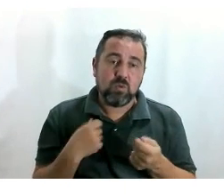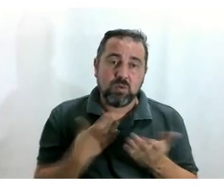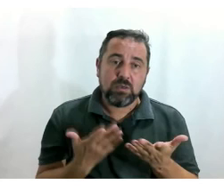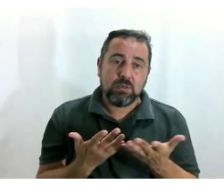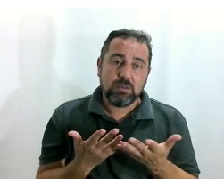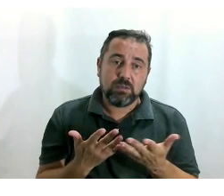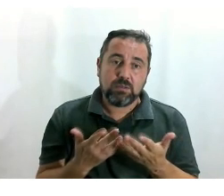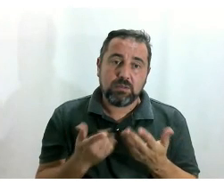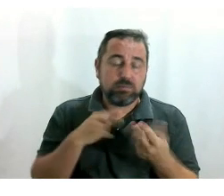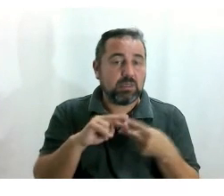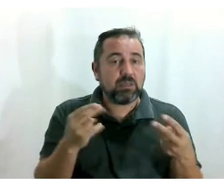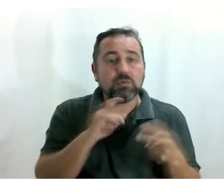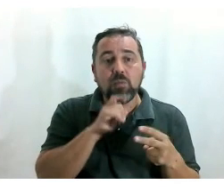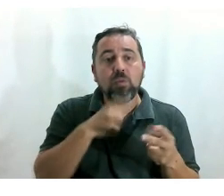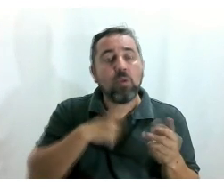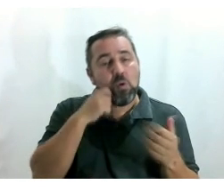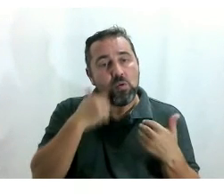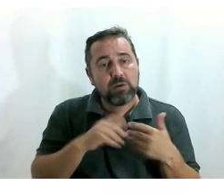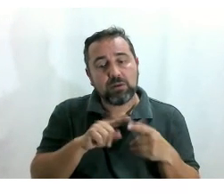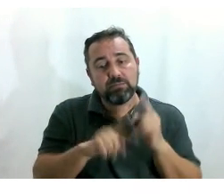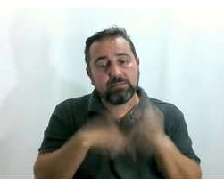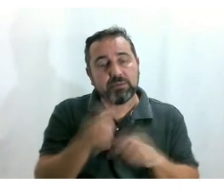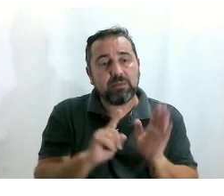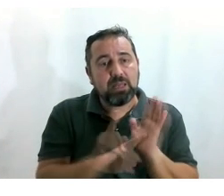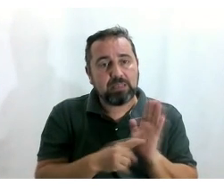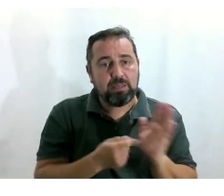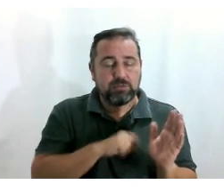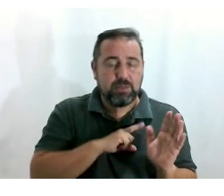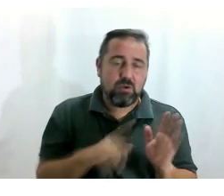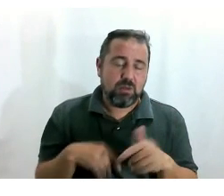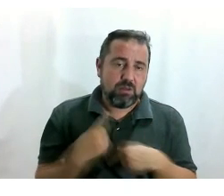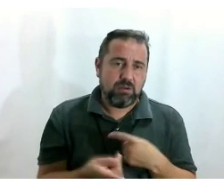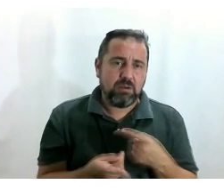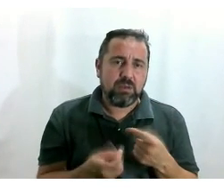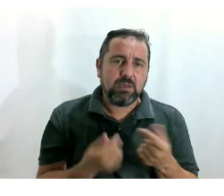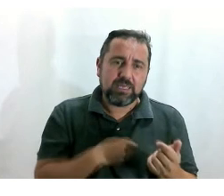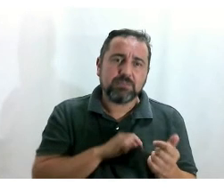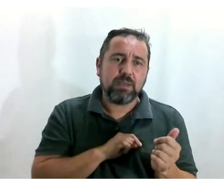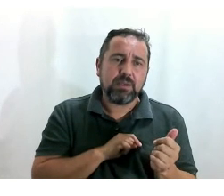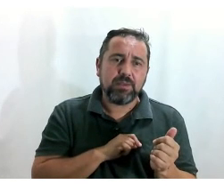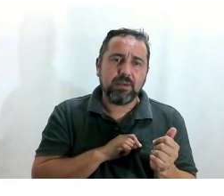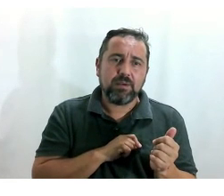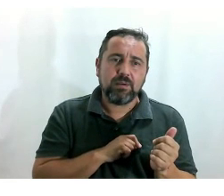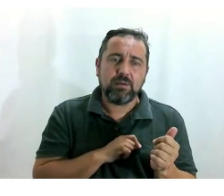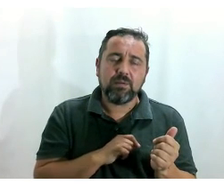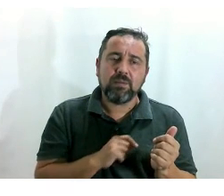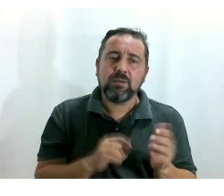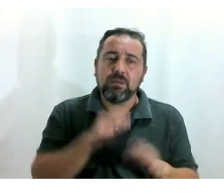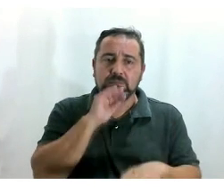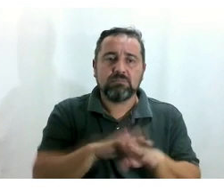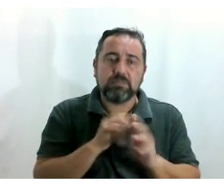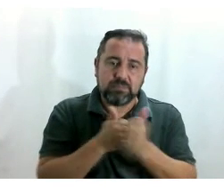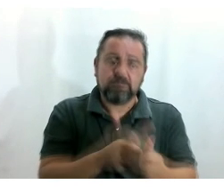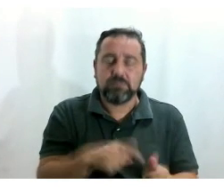edición genética de embriones humanos, que luego se transpondrán a la legislación española. O sea que España seguirá lo que indique la Unión Europea